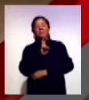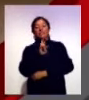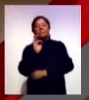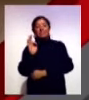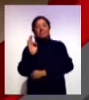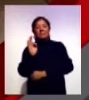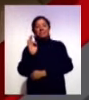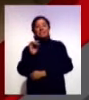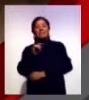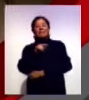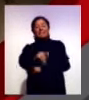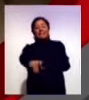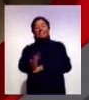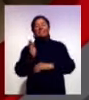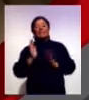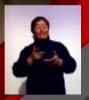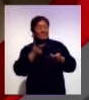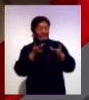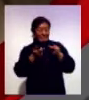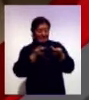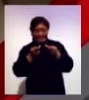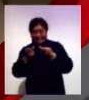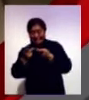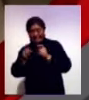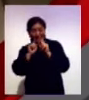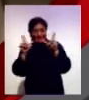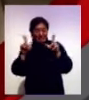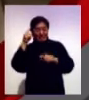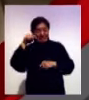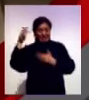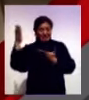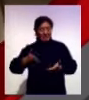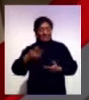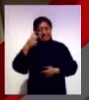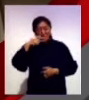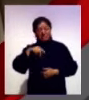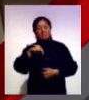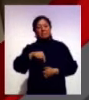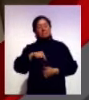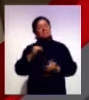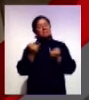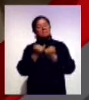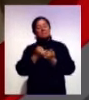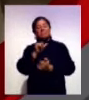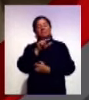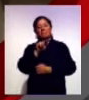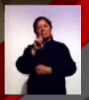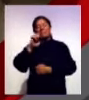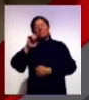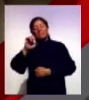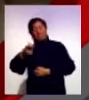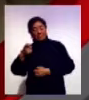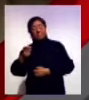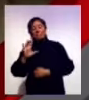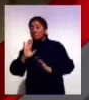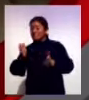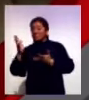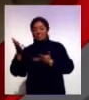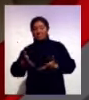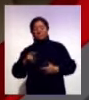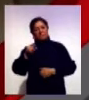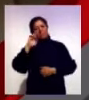ya se está listando para llegar a México. De hecho, quien ya llegó es Alexander Zverev. Todavía Roger Federer, pues, está en camino, recordando que